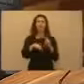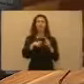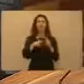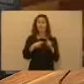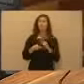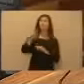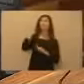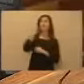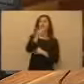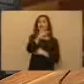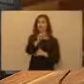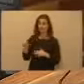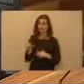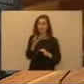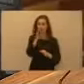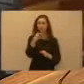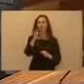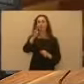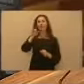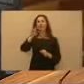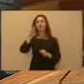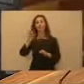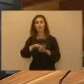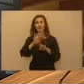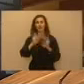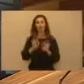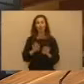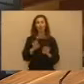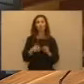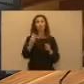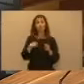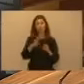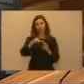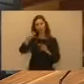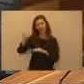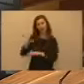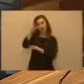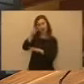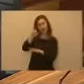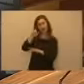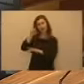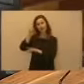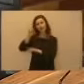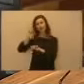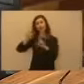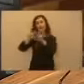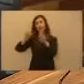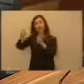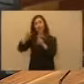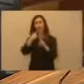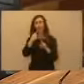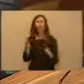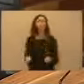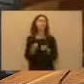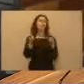en la interpelación de mi compañero Daniel Ripa sobre la externalización del discurso del presidente en la RTPA, usted hizo gala del bajísimo precio que se